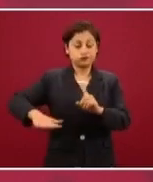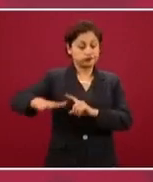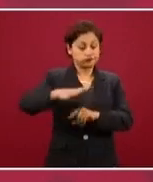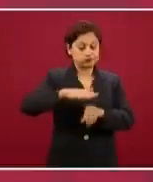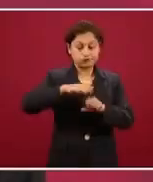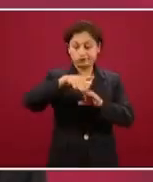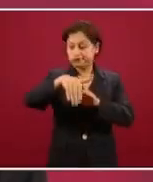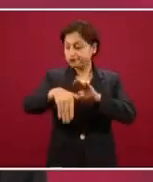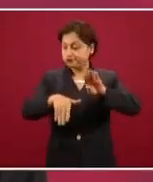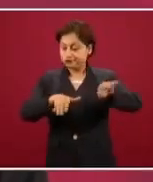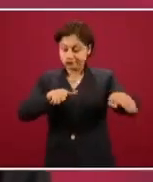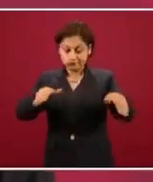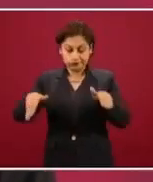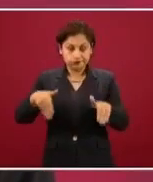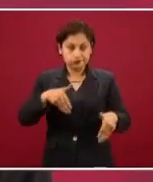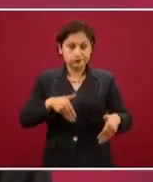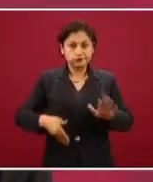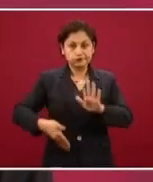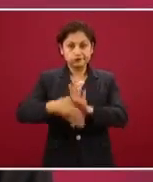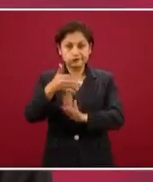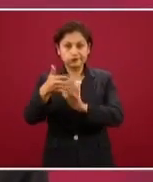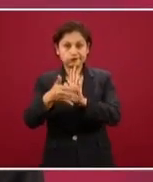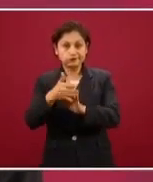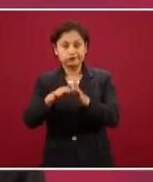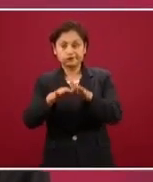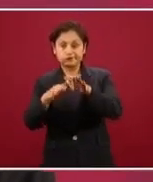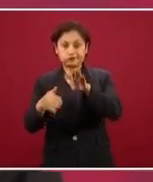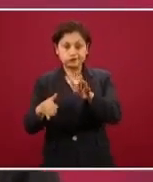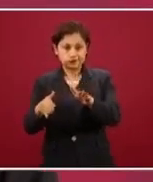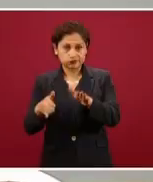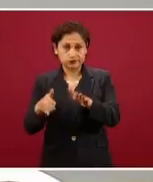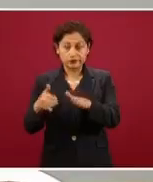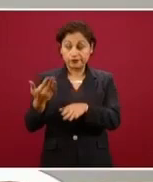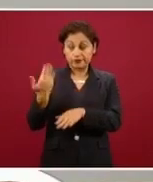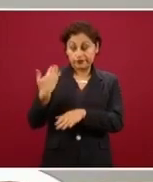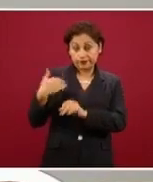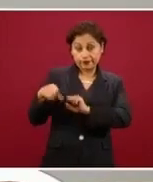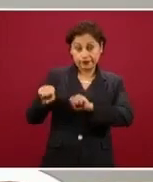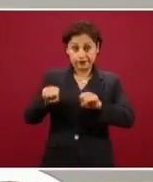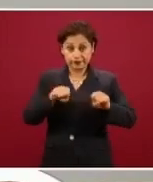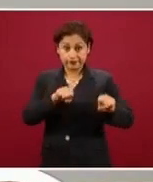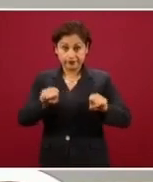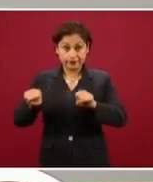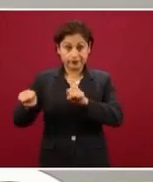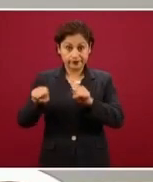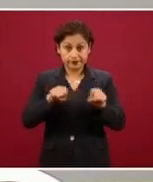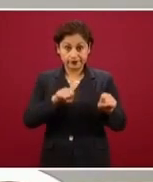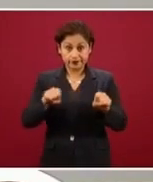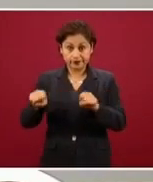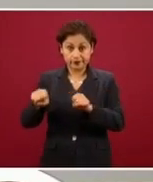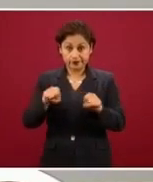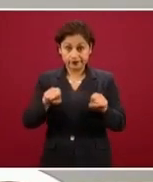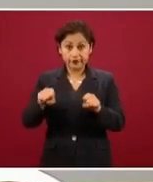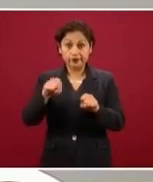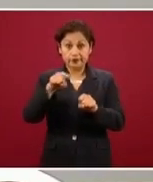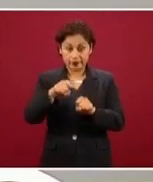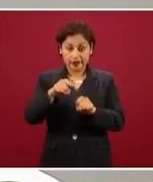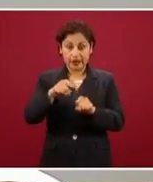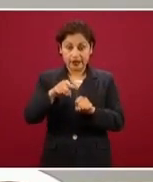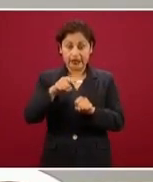Barrancas. Con el temblor, el que está en